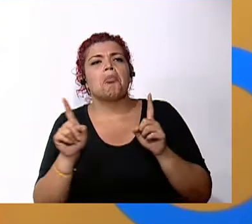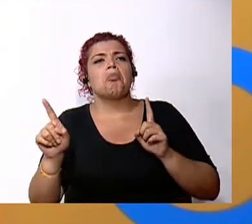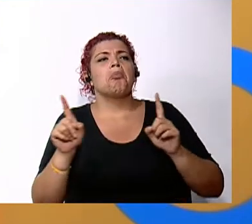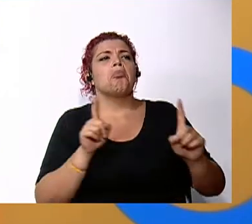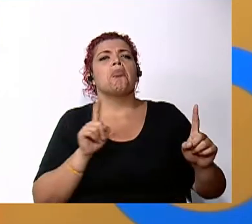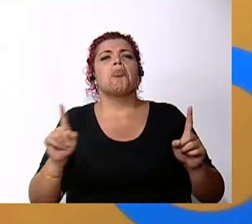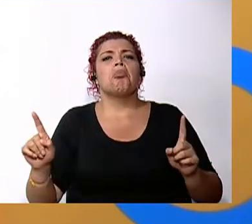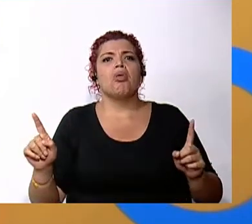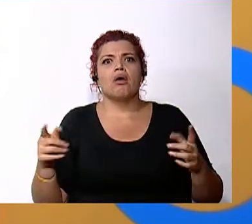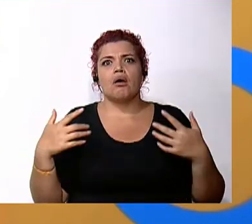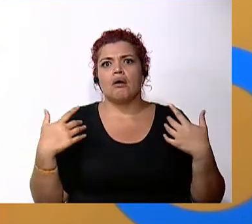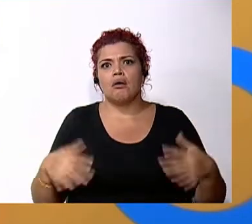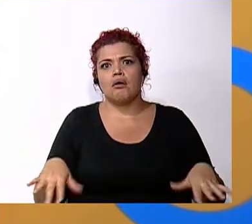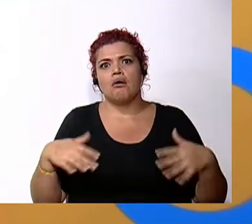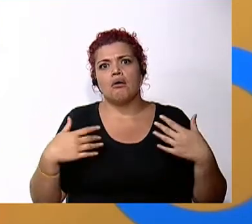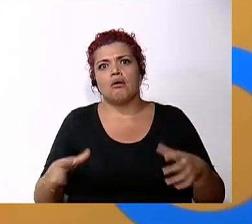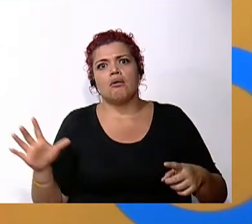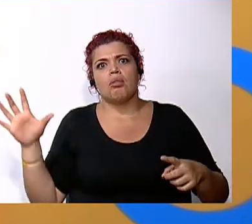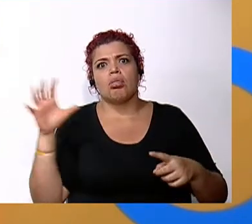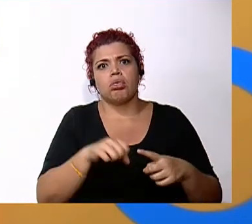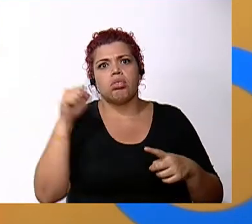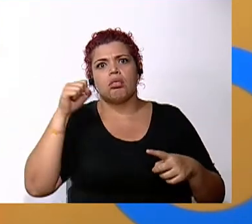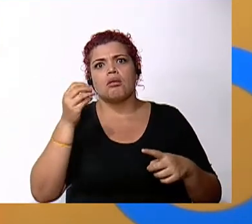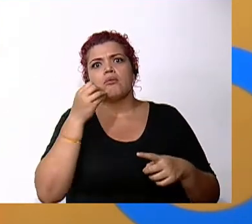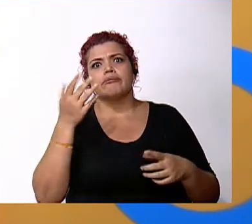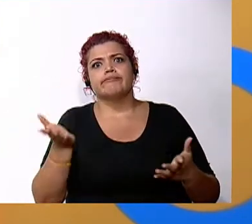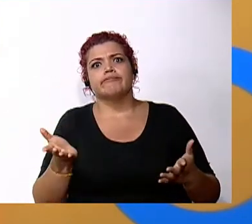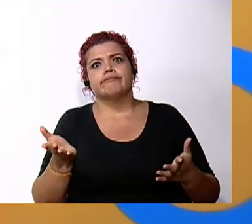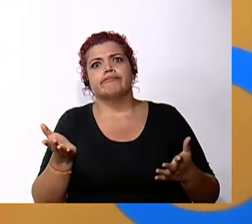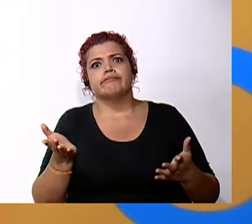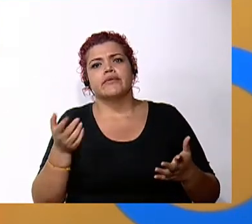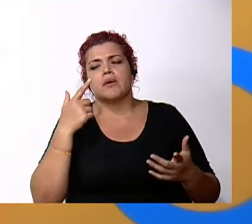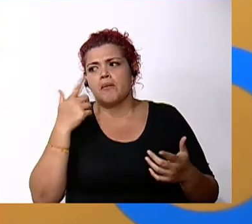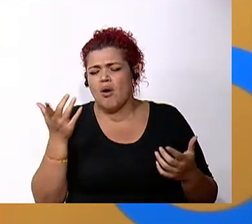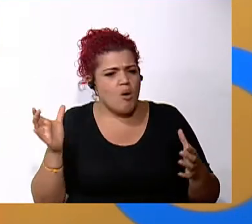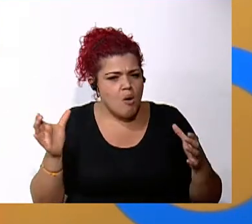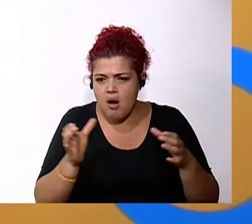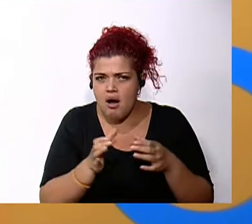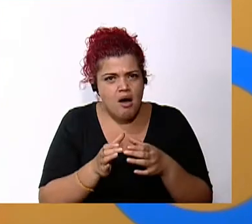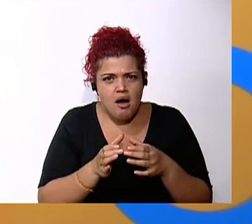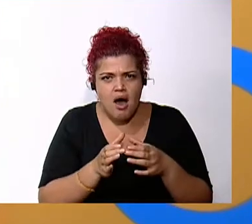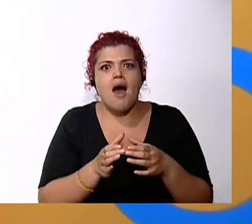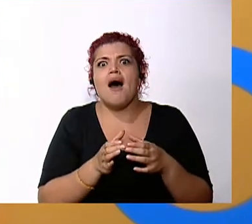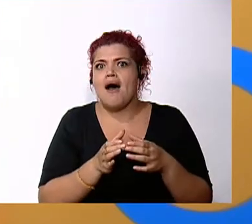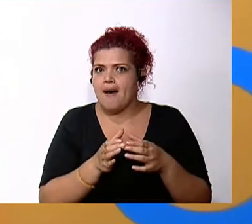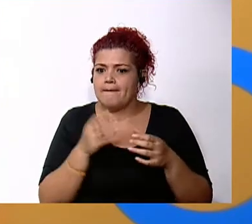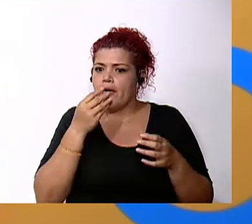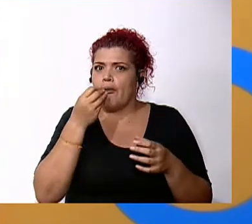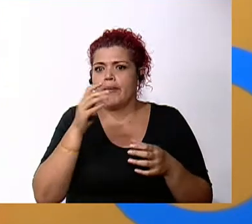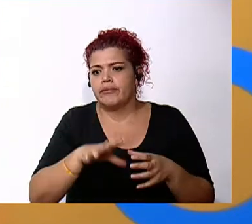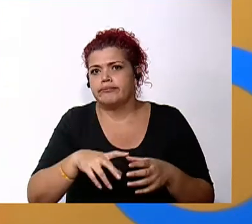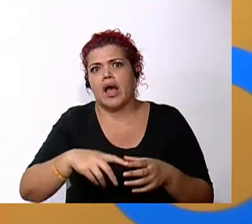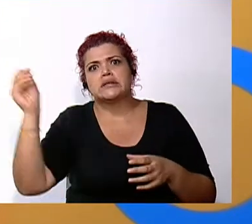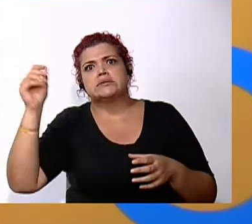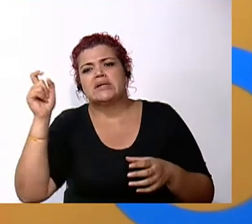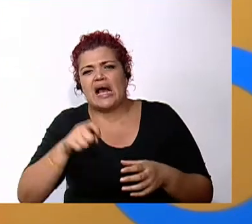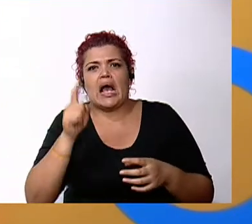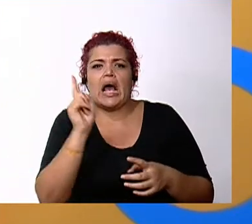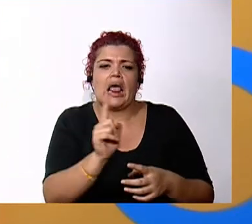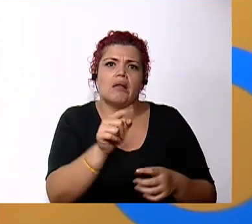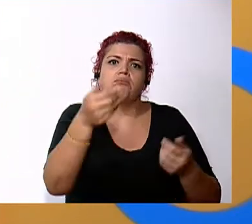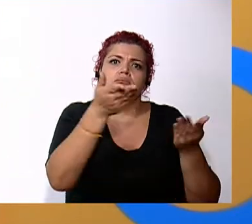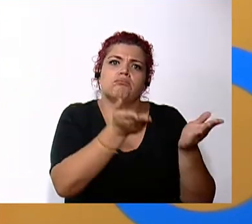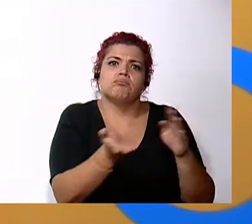no ser devorado por su depredador? ¿Qué tal que no se hubieran unido? Claro, se los come, ¿verdad? Uno a